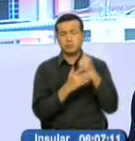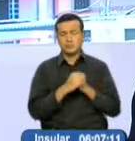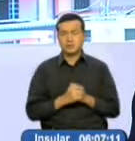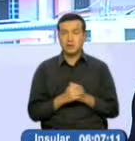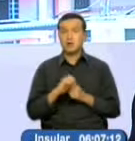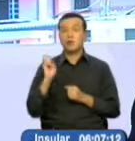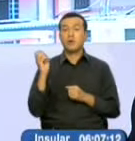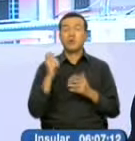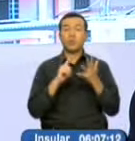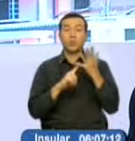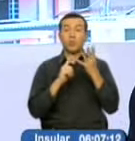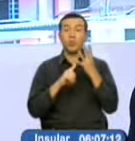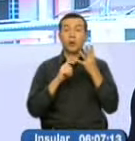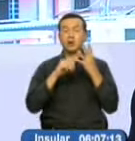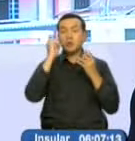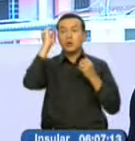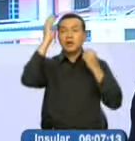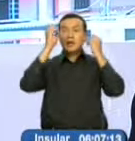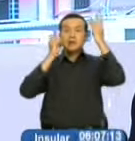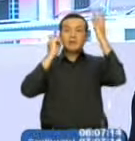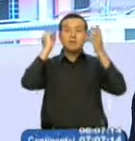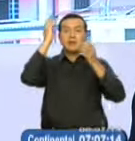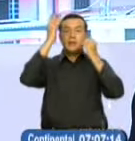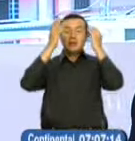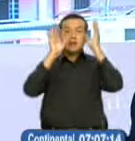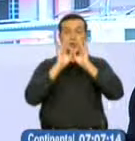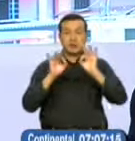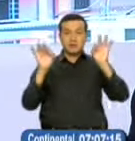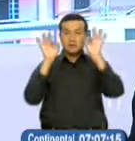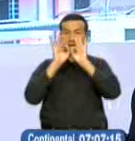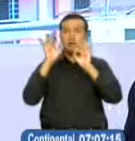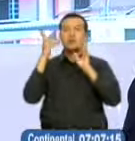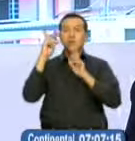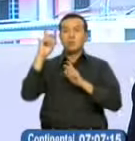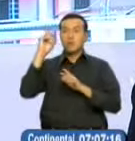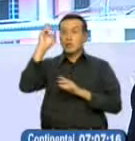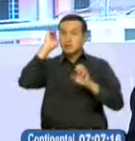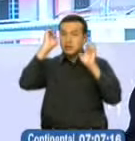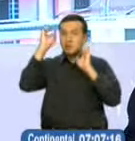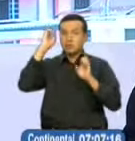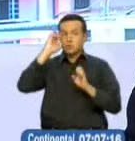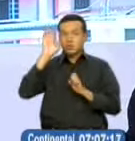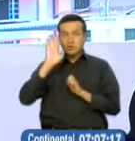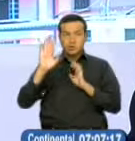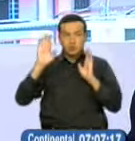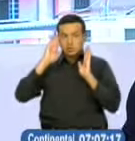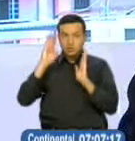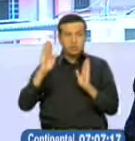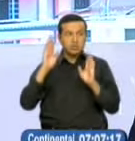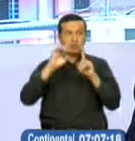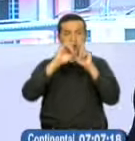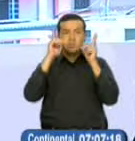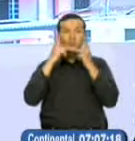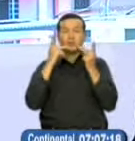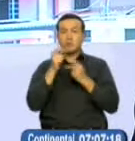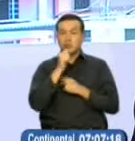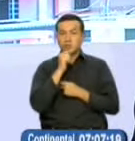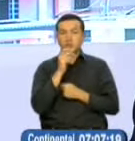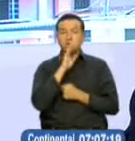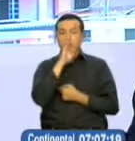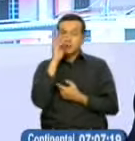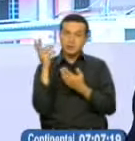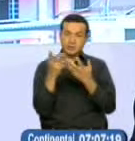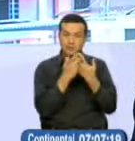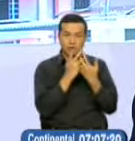con innovación, y desde ahí es importantísima la política pública, ese trabajo en conjunto, sector público, sector privado, pero involucrando también a la